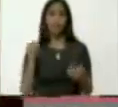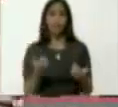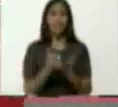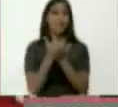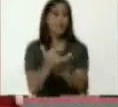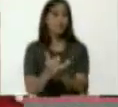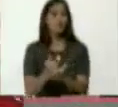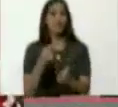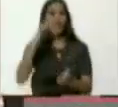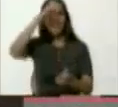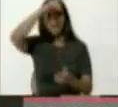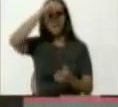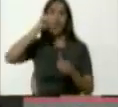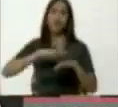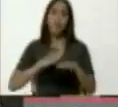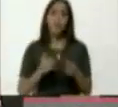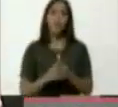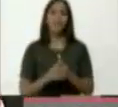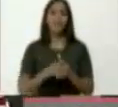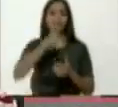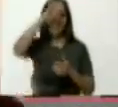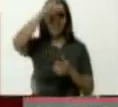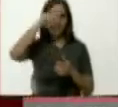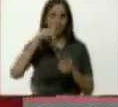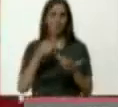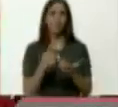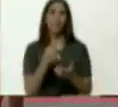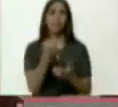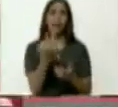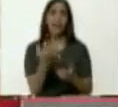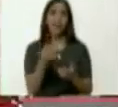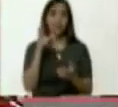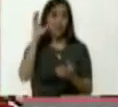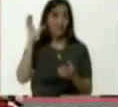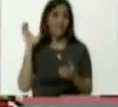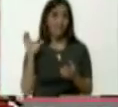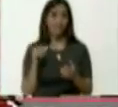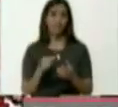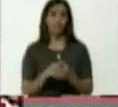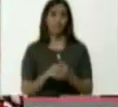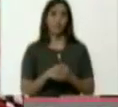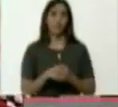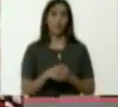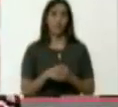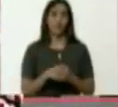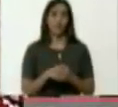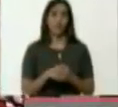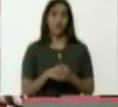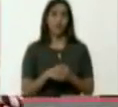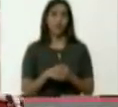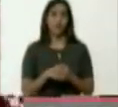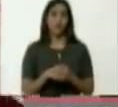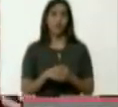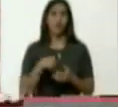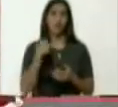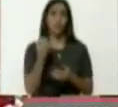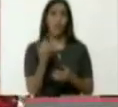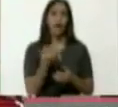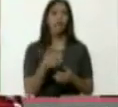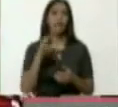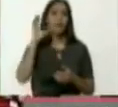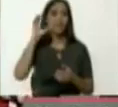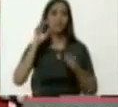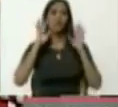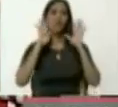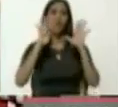porque el Amazonas es un eje transversal de varios países. Ya el Puma me hizo la aclaratoria de cuántos países. 9